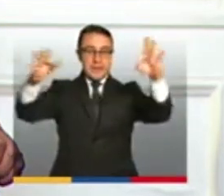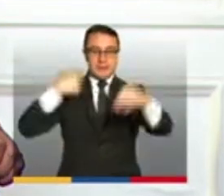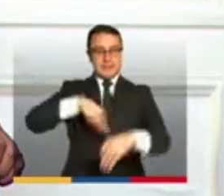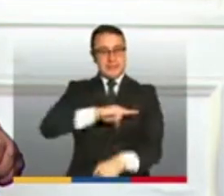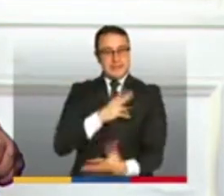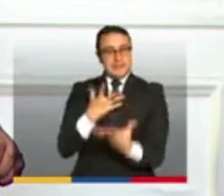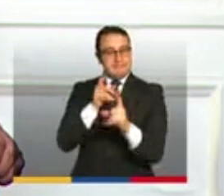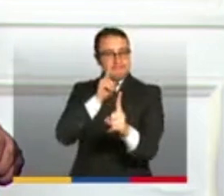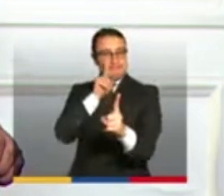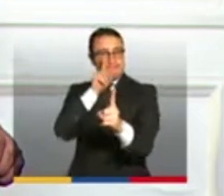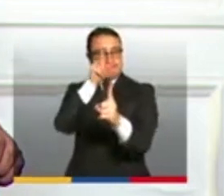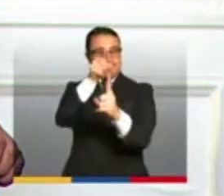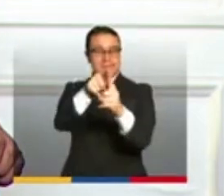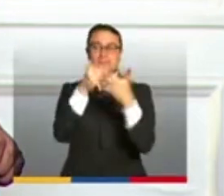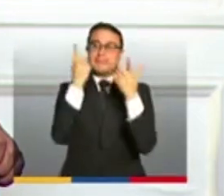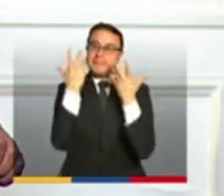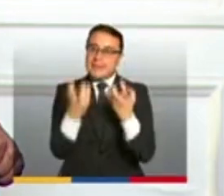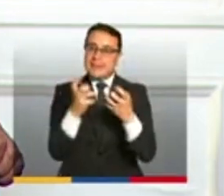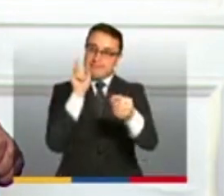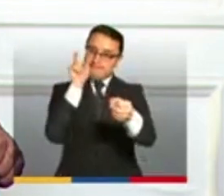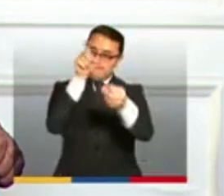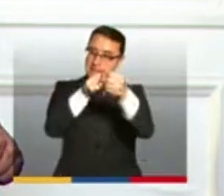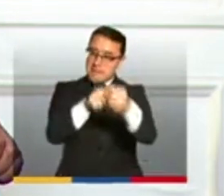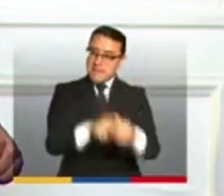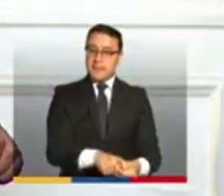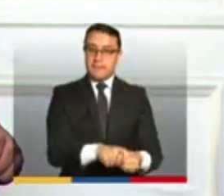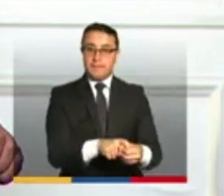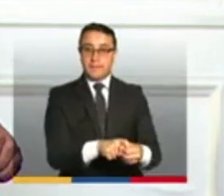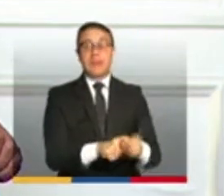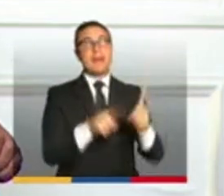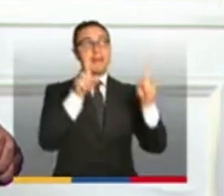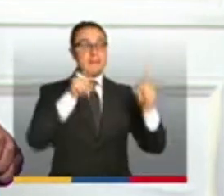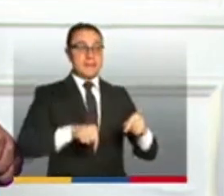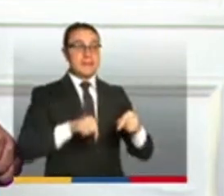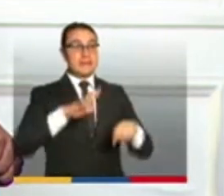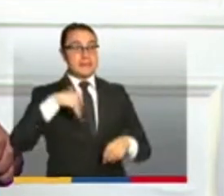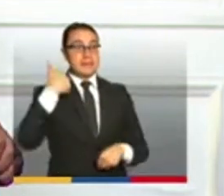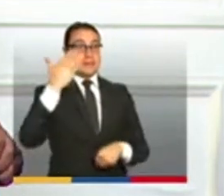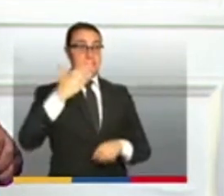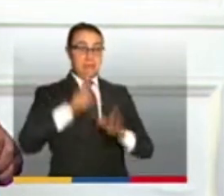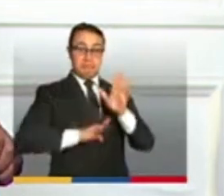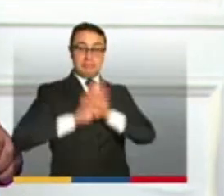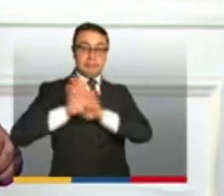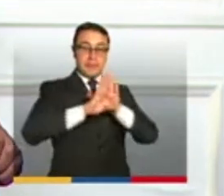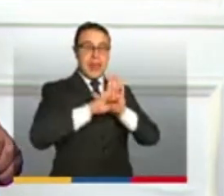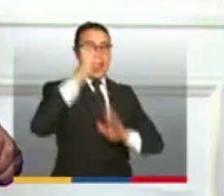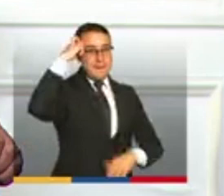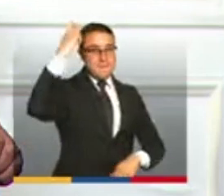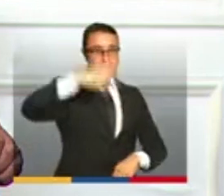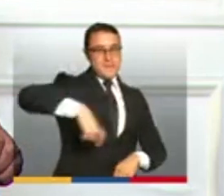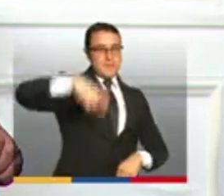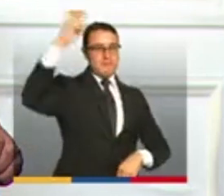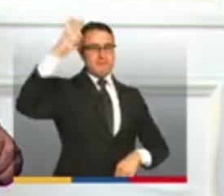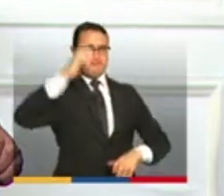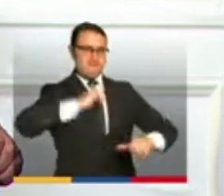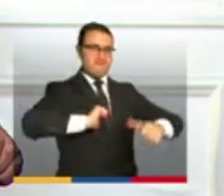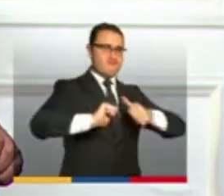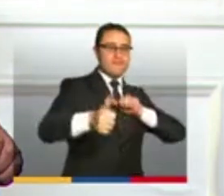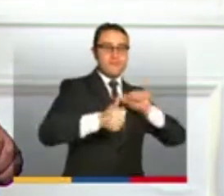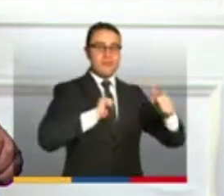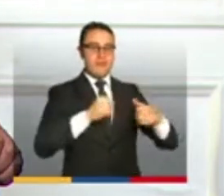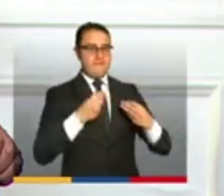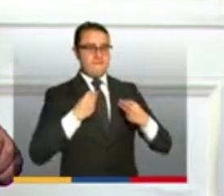Y finalmente, pues a ramas profesionalizadas que tienen que ver más con el mercado, con vivir